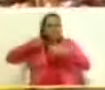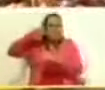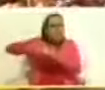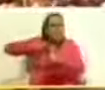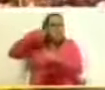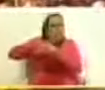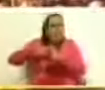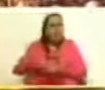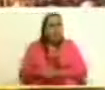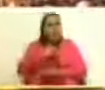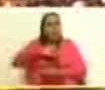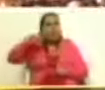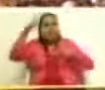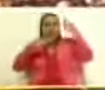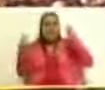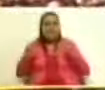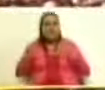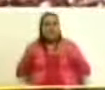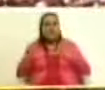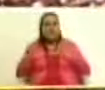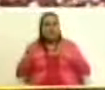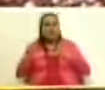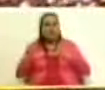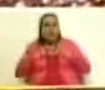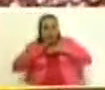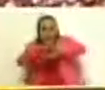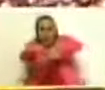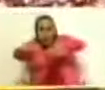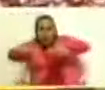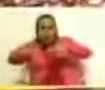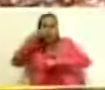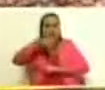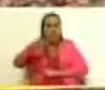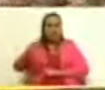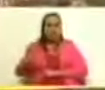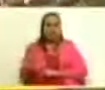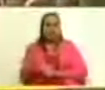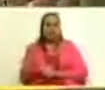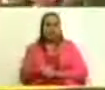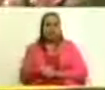somos Chávez vivo entre el pueblo.